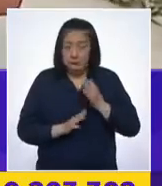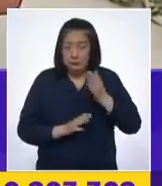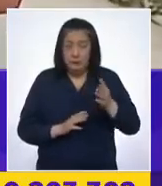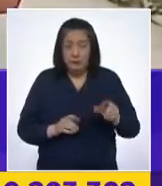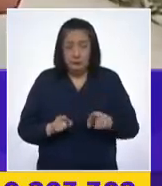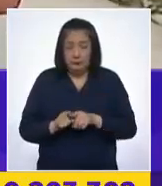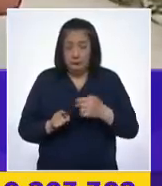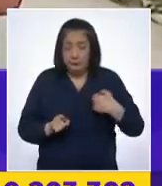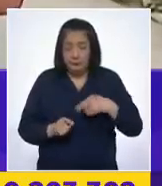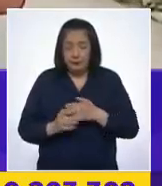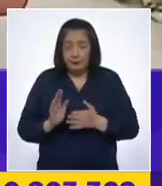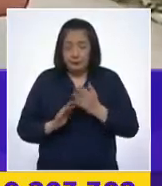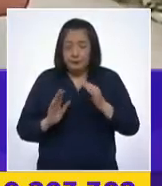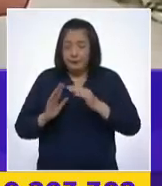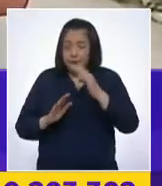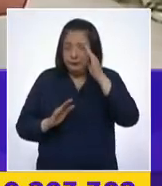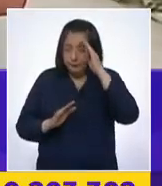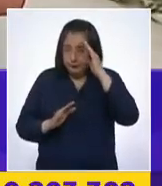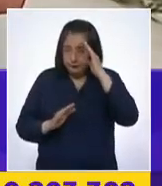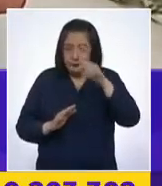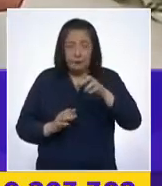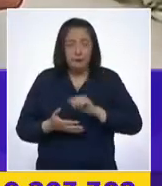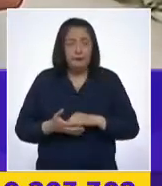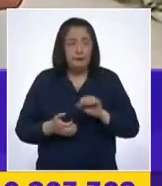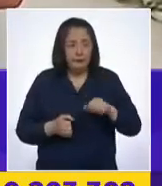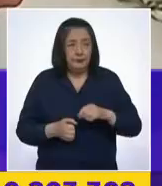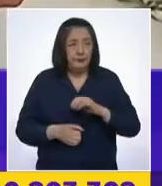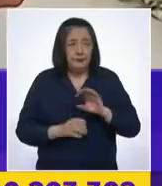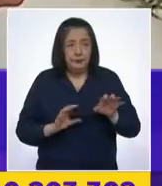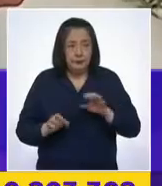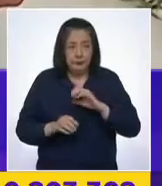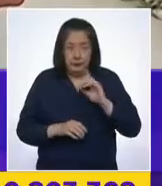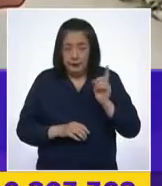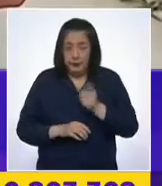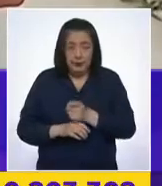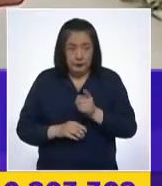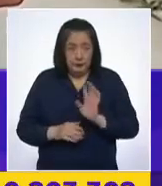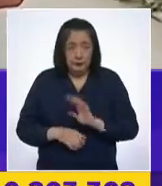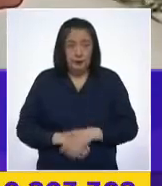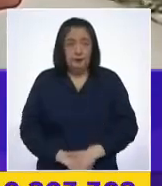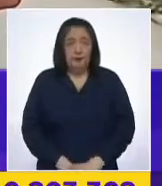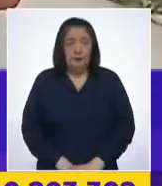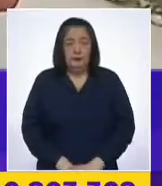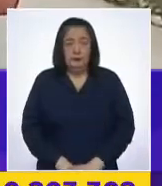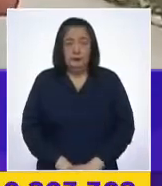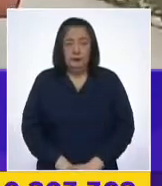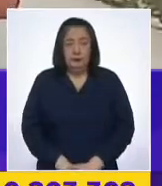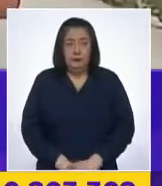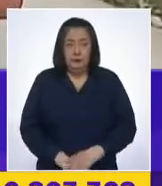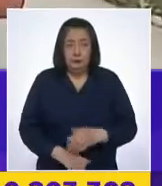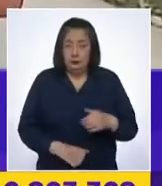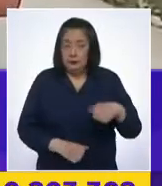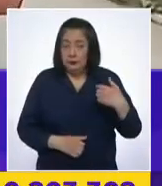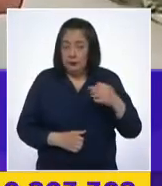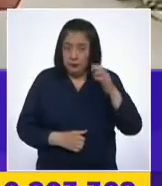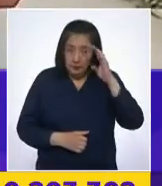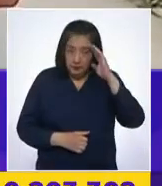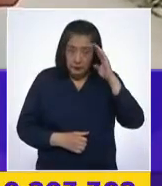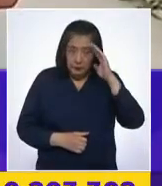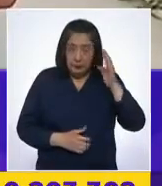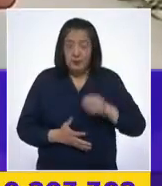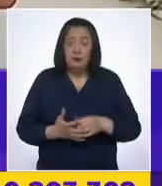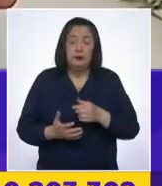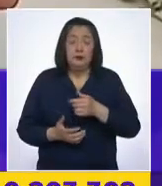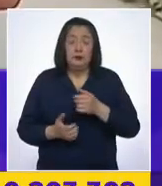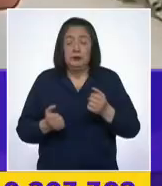igual que nosotros, a la comisaría de Parachique, donde van a realizar la denuncia correspondiente. La policía, los agentes de